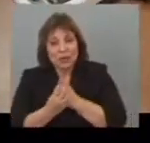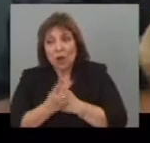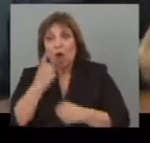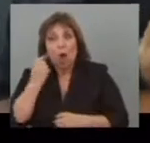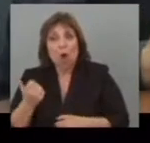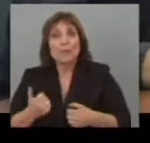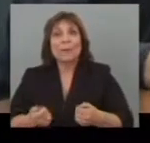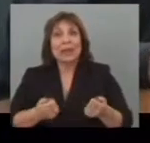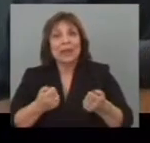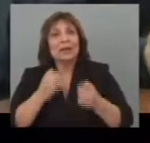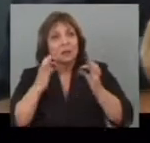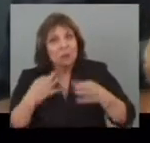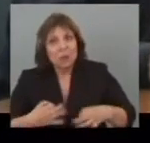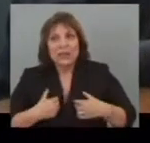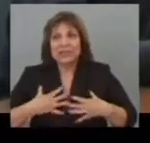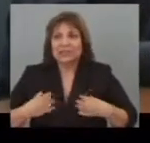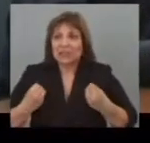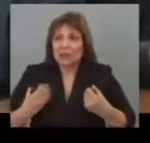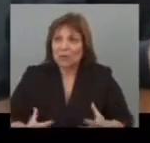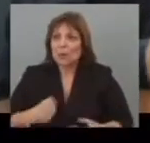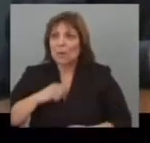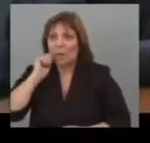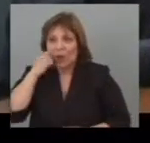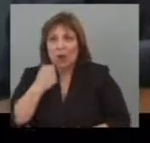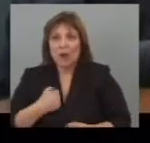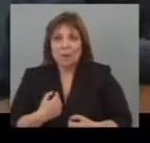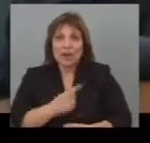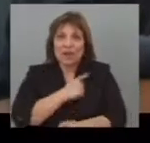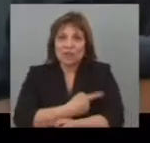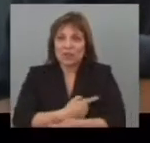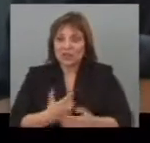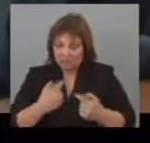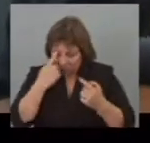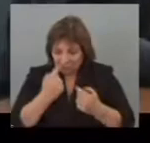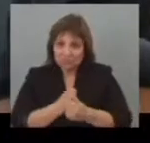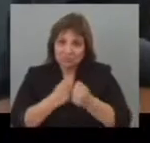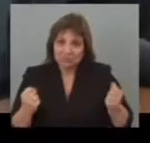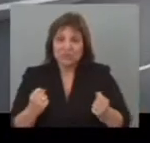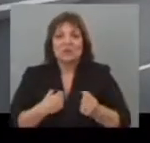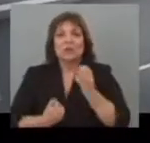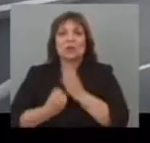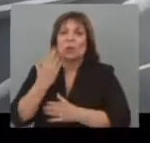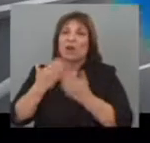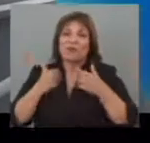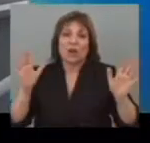sido una garantía, que se han sentido bien y que le han dado herramientas para fortalecerse y también comenzar una nueva vida.